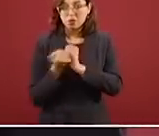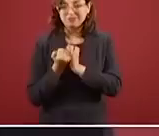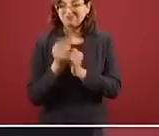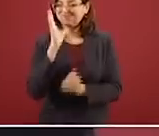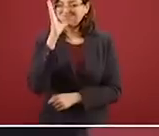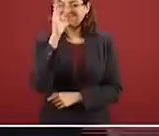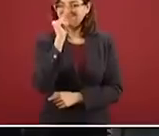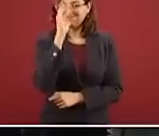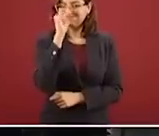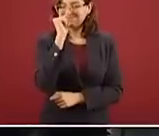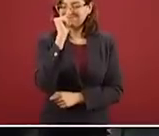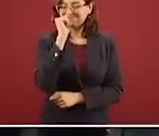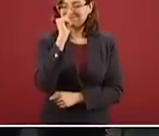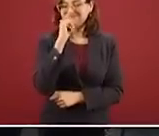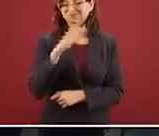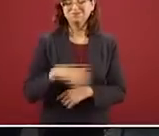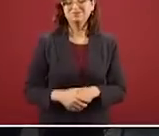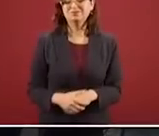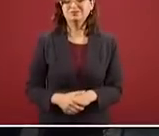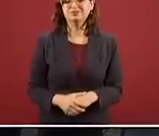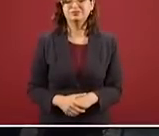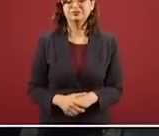Uno de los